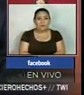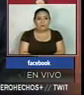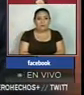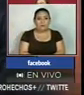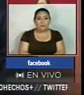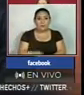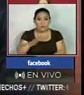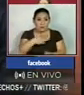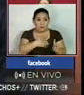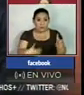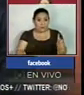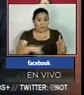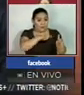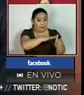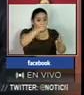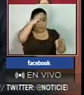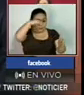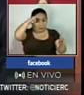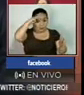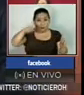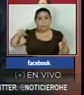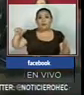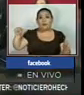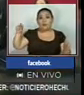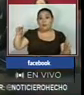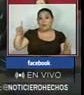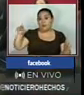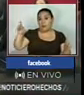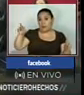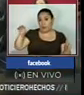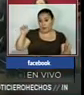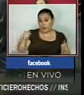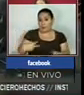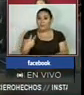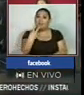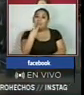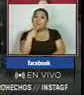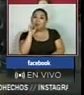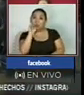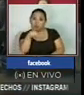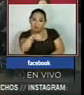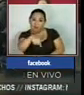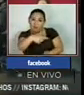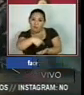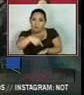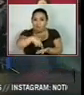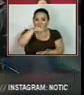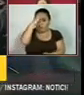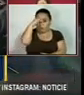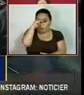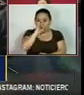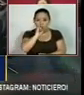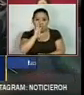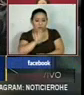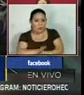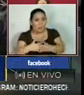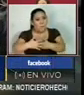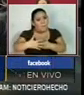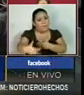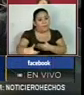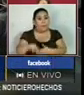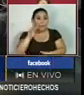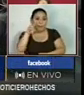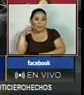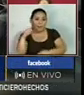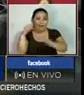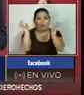El presidente de México Andrés Manuel López Obrador dijo el viernes que en la Ciudad de México el pico de la pandemia se alargará hasta el 20 de